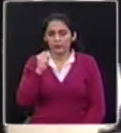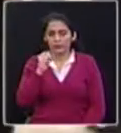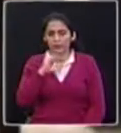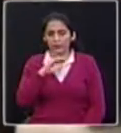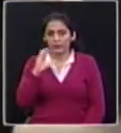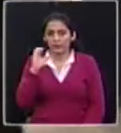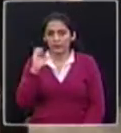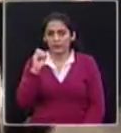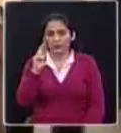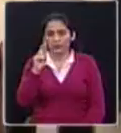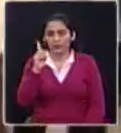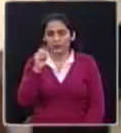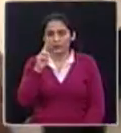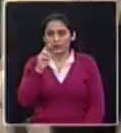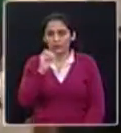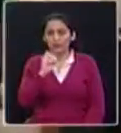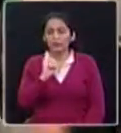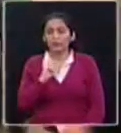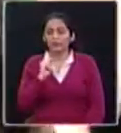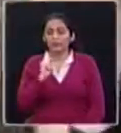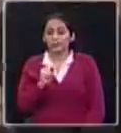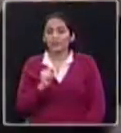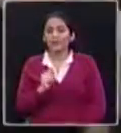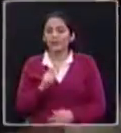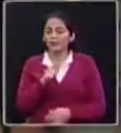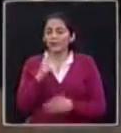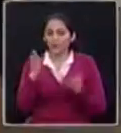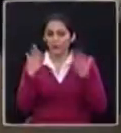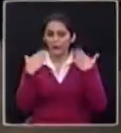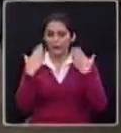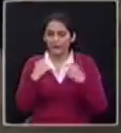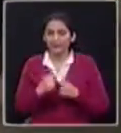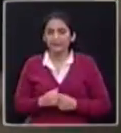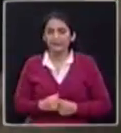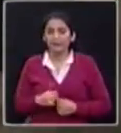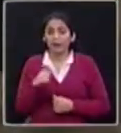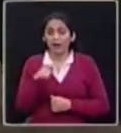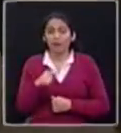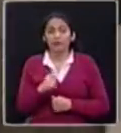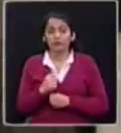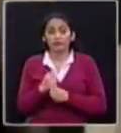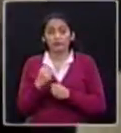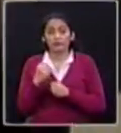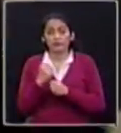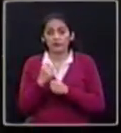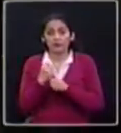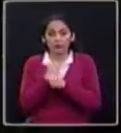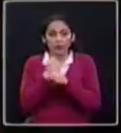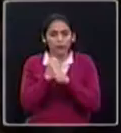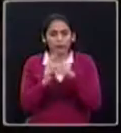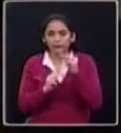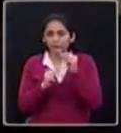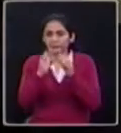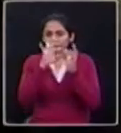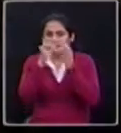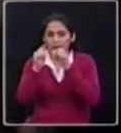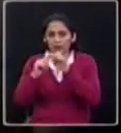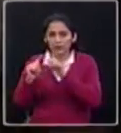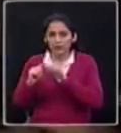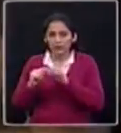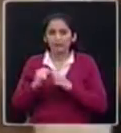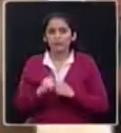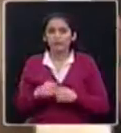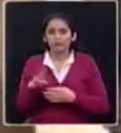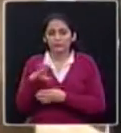Con una inversión de casi 2 millones de dólares, el ministro de Educación inauguró los trabajos de repotenciación ejecutados en el Colegio Técnico